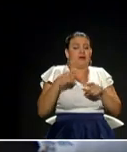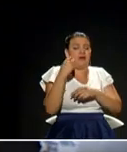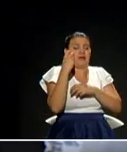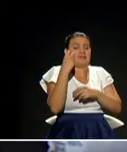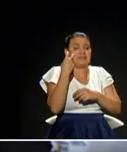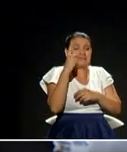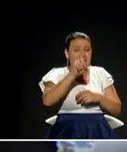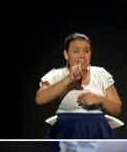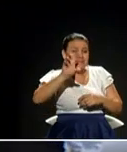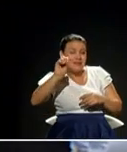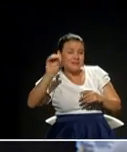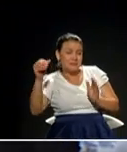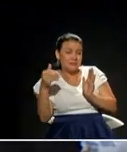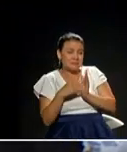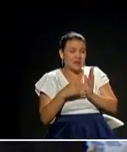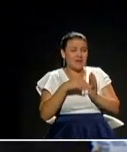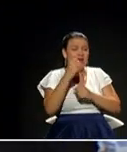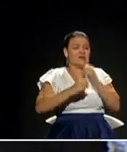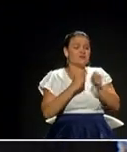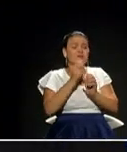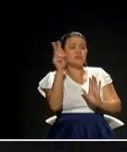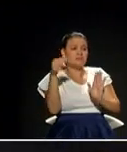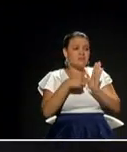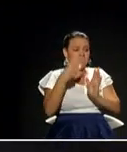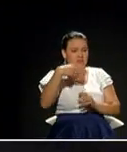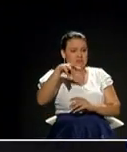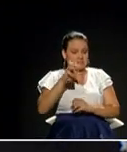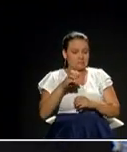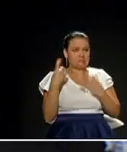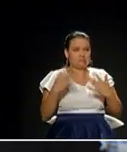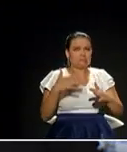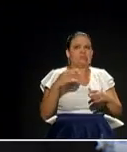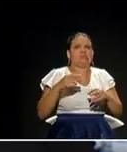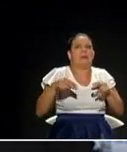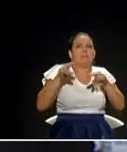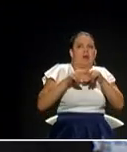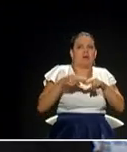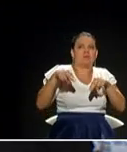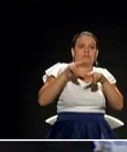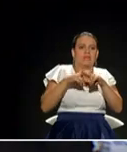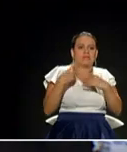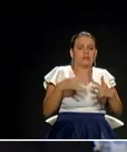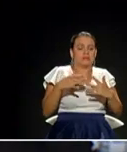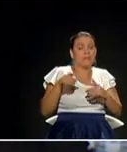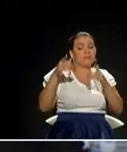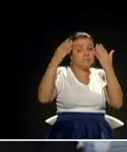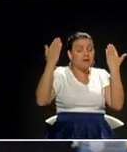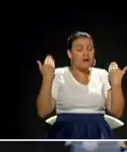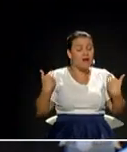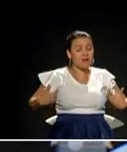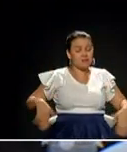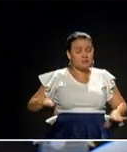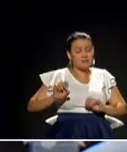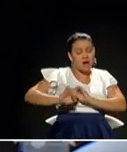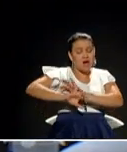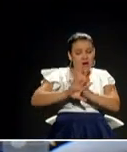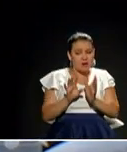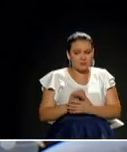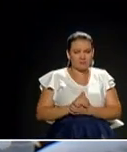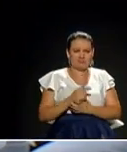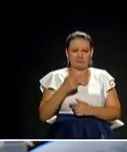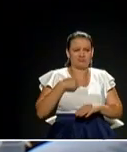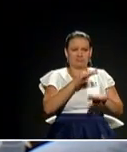este año ya vamos superando los 500 homicidios claro beatriz hay que enfrentar ese problema lo que yo dije ahora es que me parece